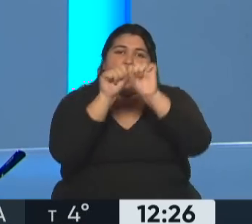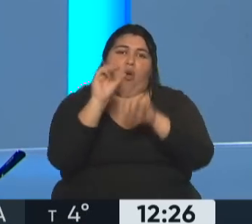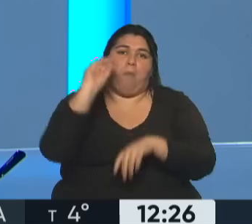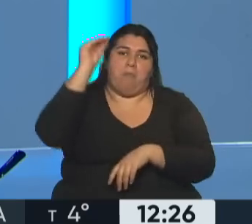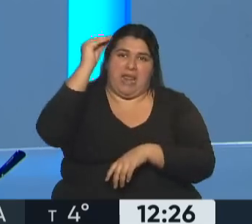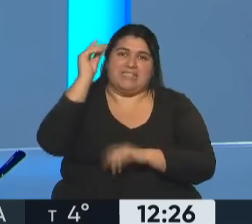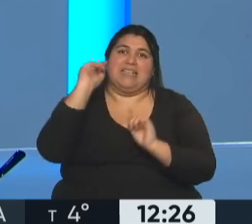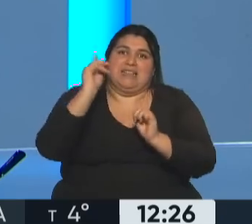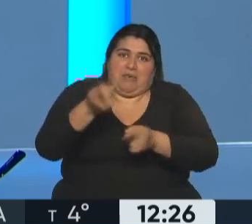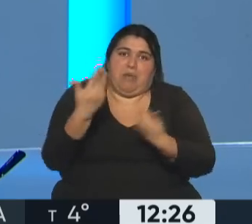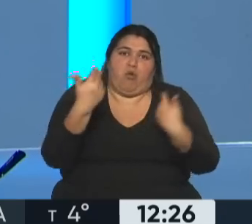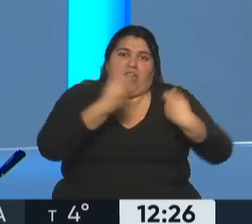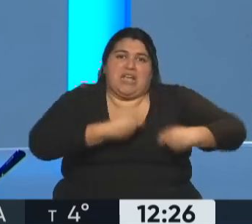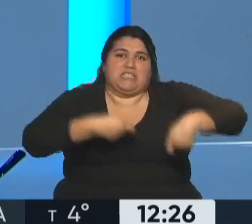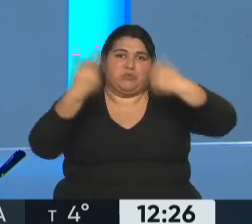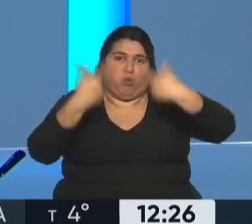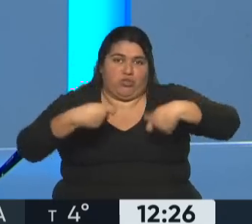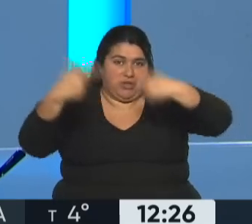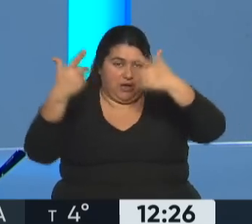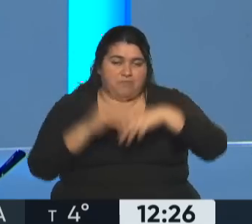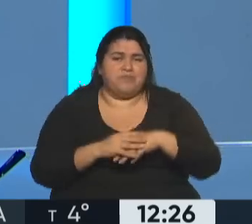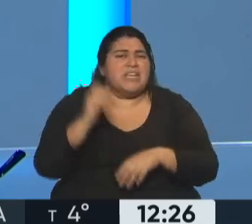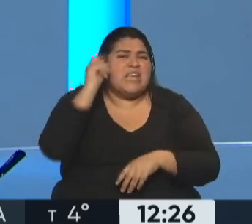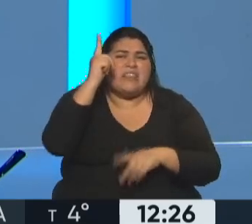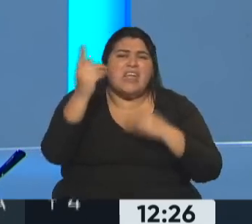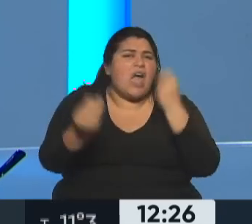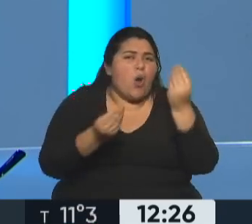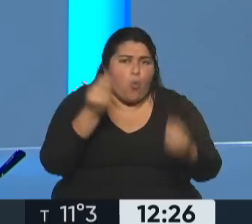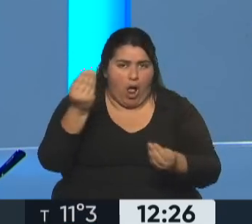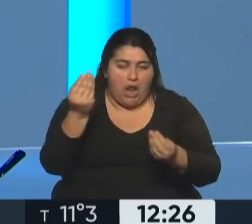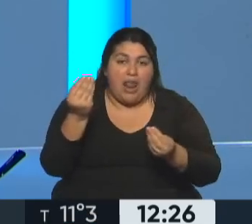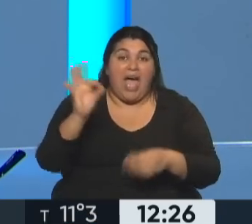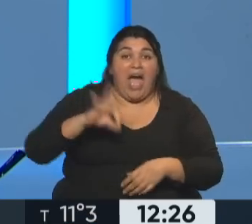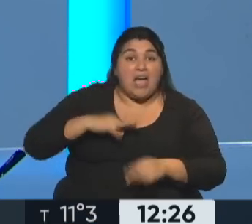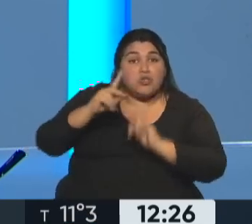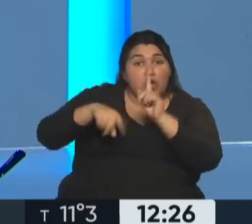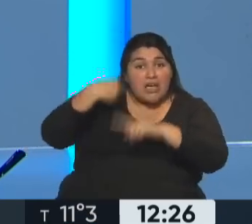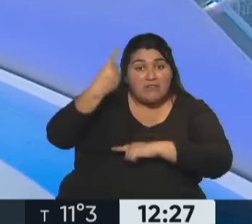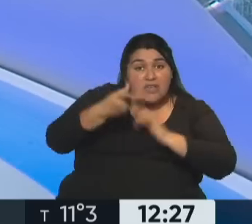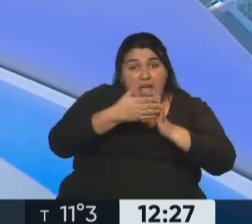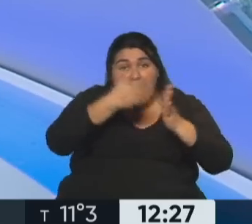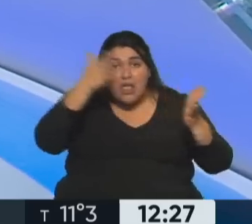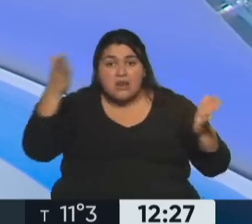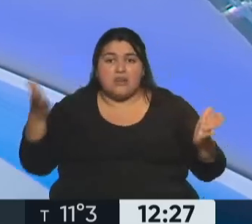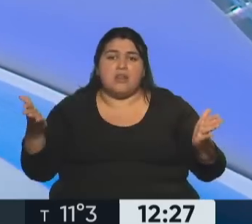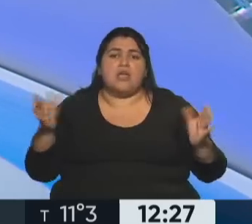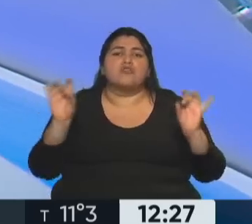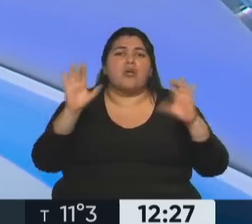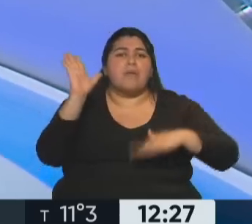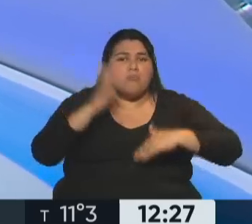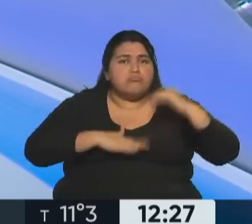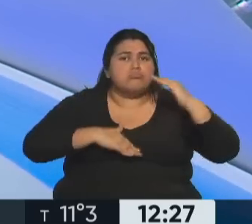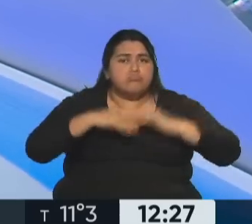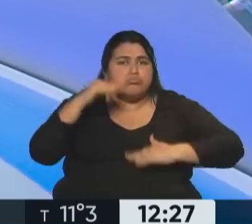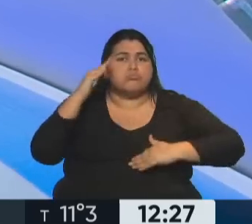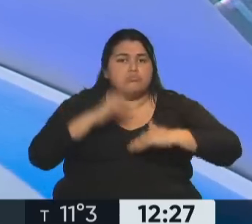poder también exportar ese gas ahora sí la idea cuál es que durante el año que viene ya no sólo estén las obras en marcha sino por lo